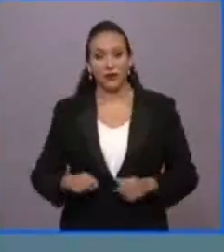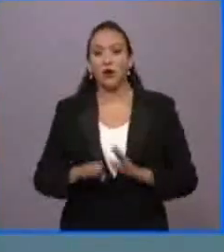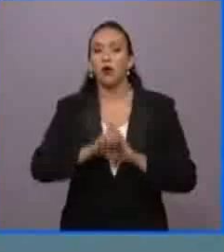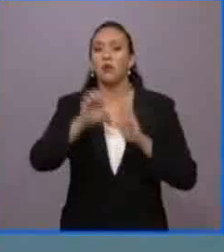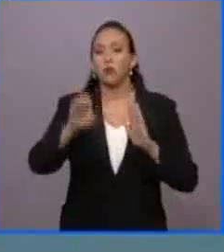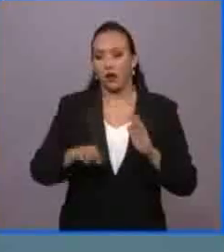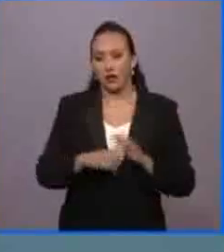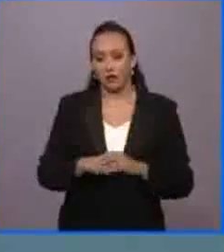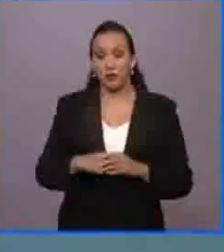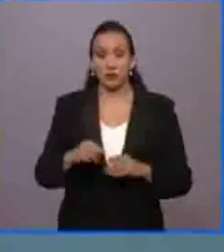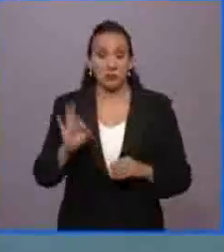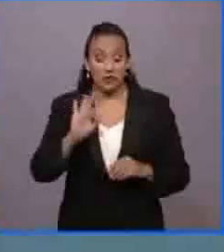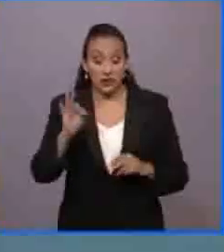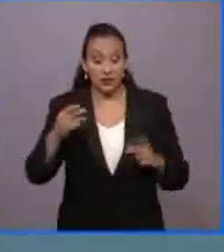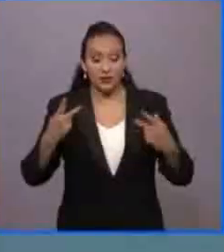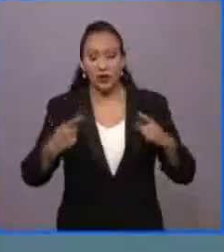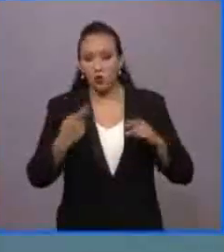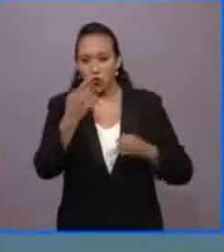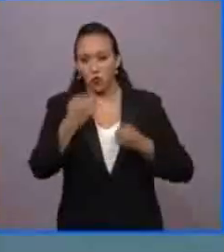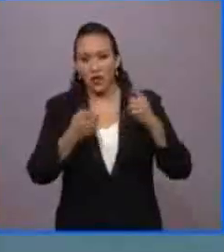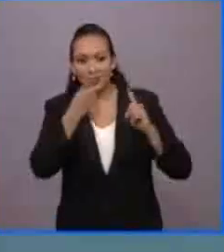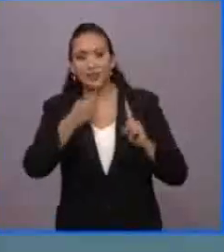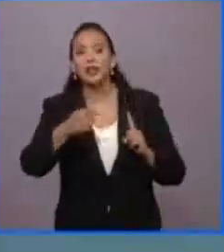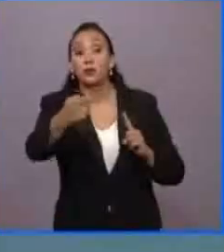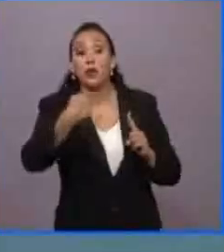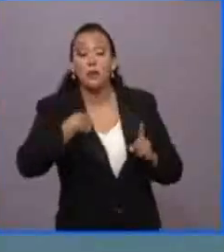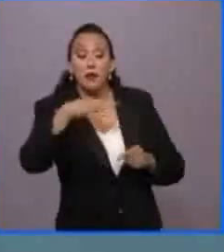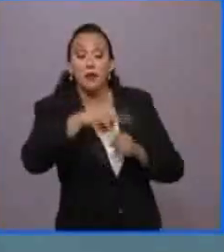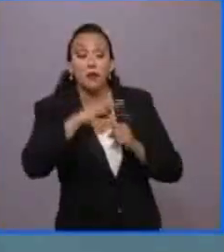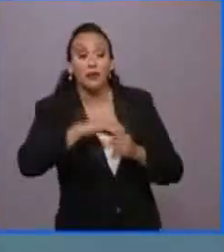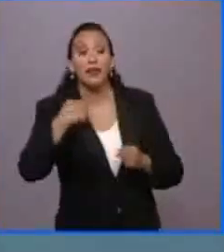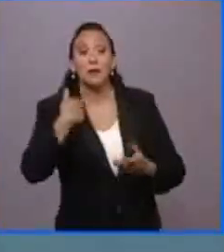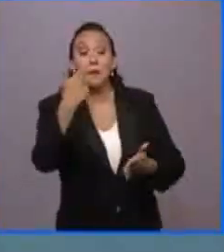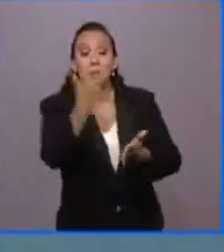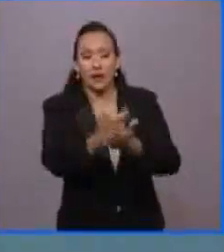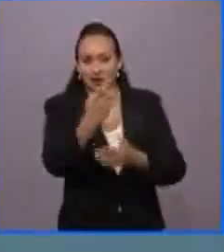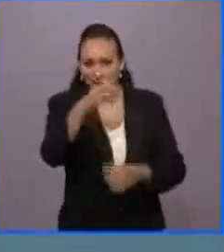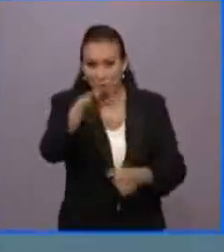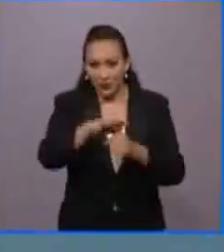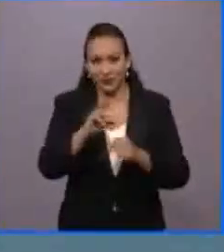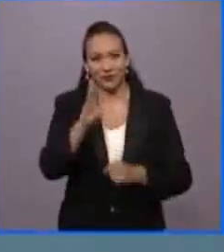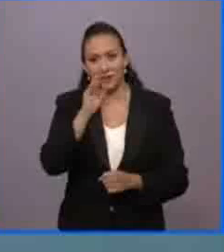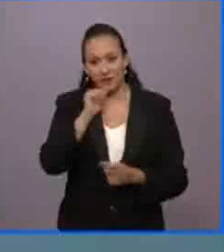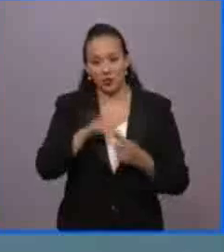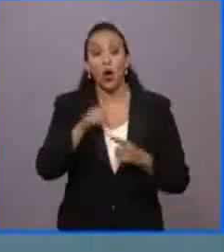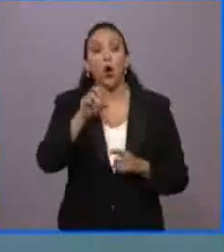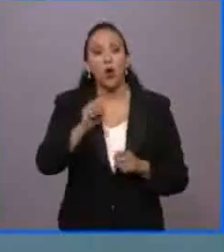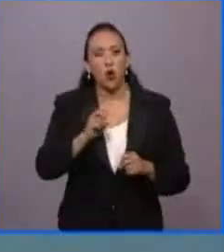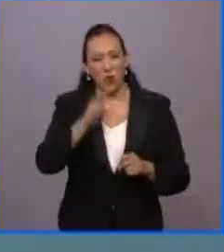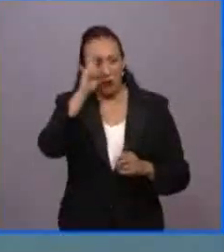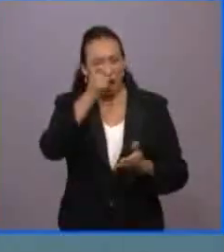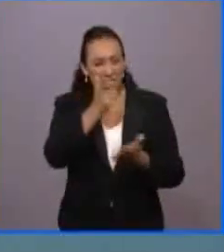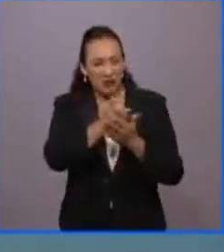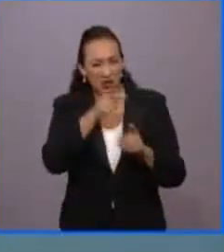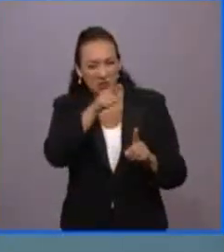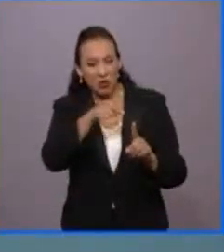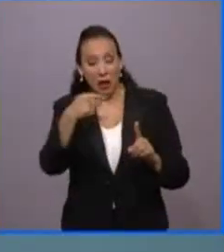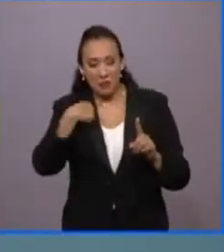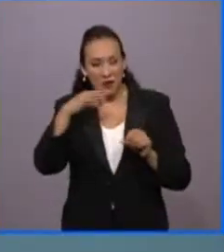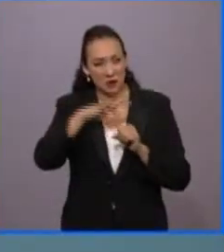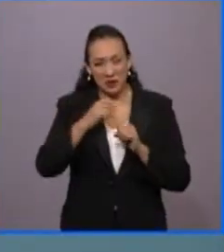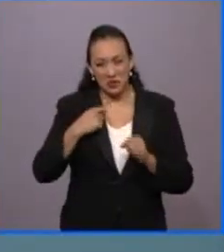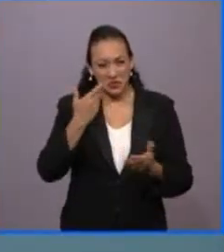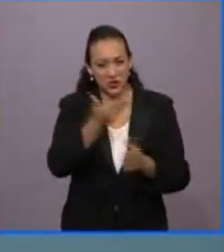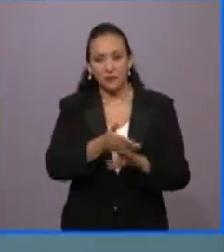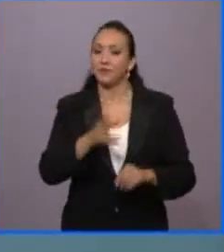tales como la compra del voto, condicionar los servicios públicos, amenazar o presionar para votar o abstenerse de votar por una persona